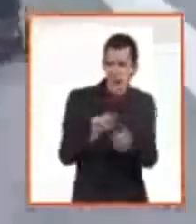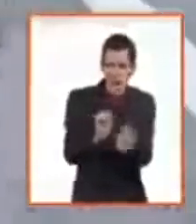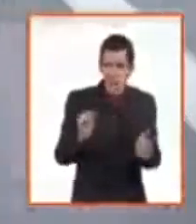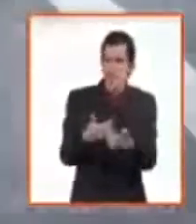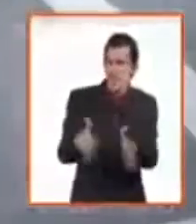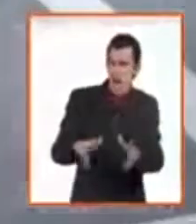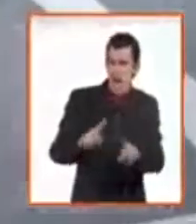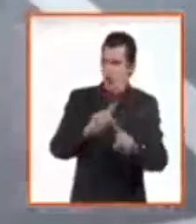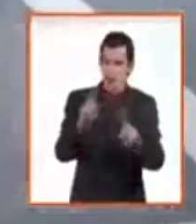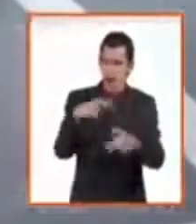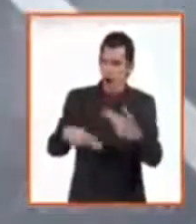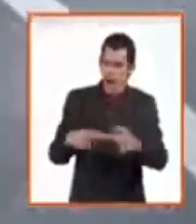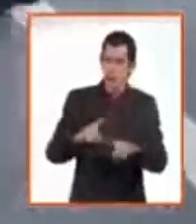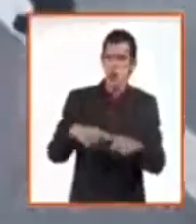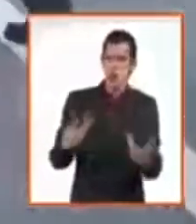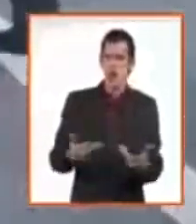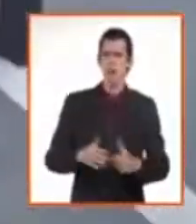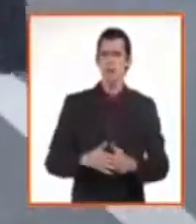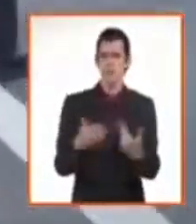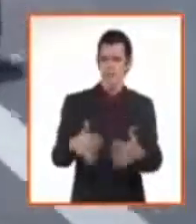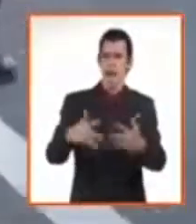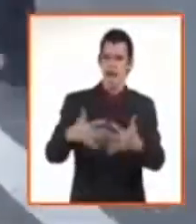no no